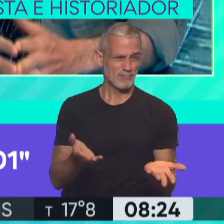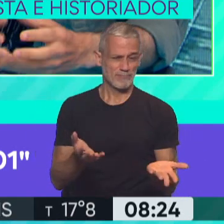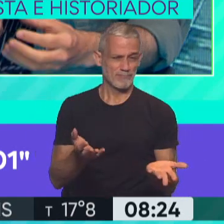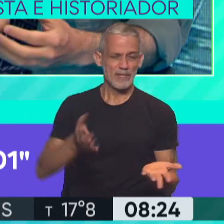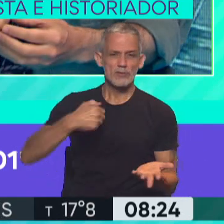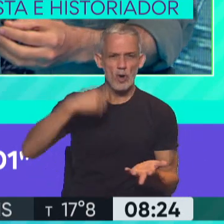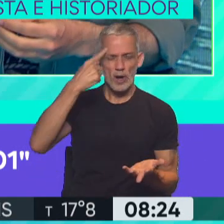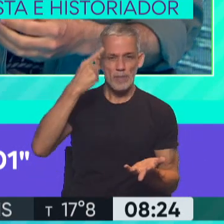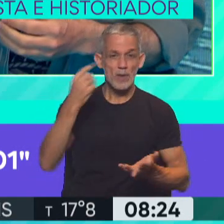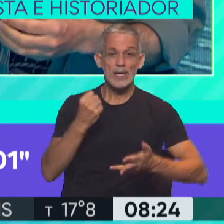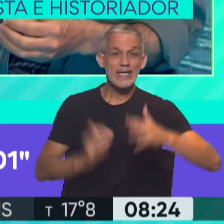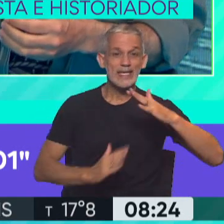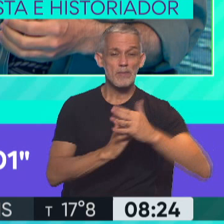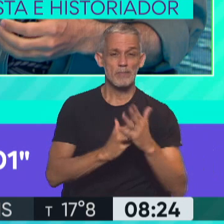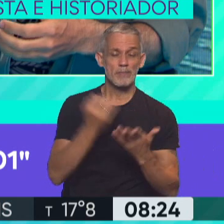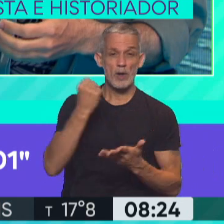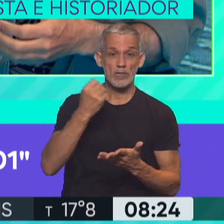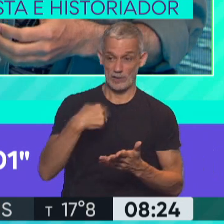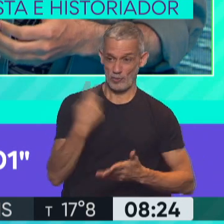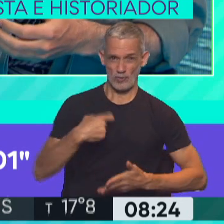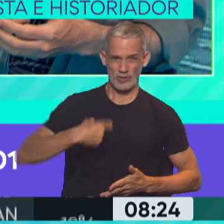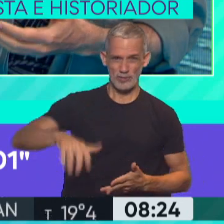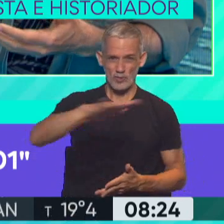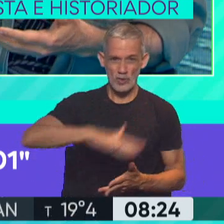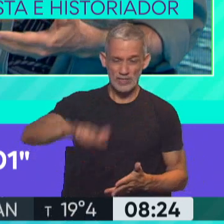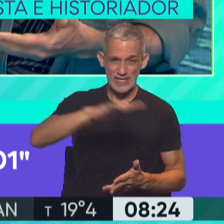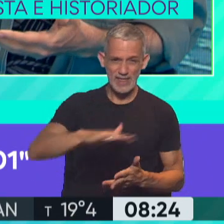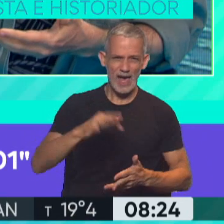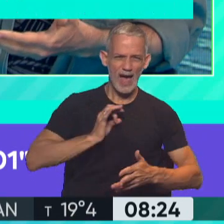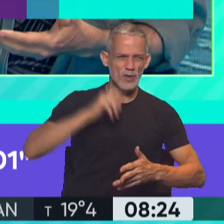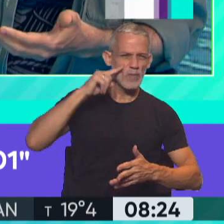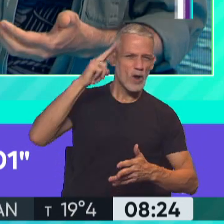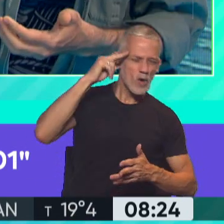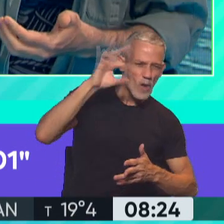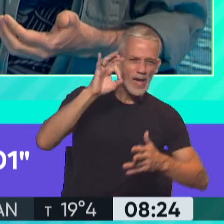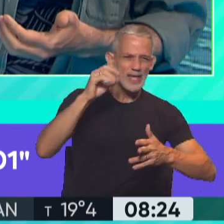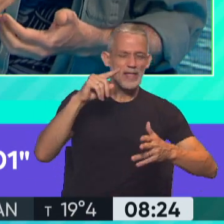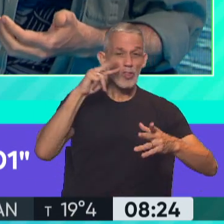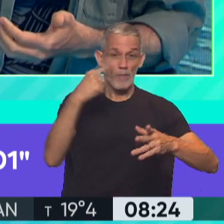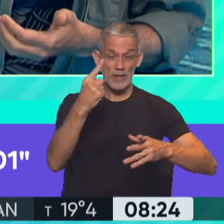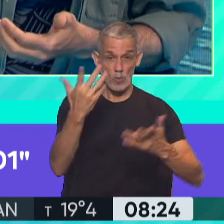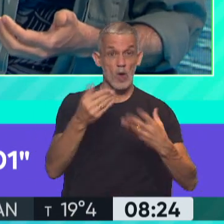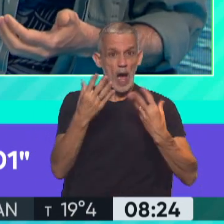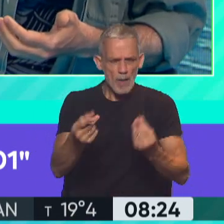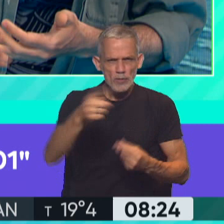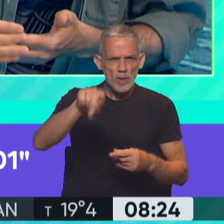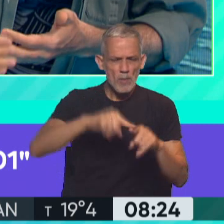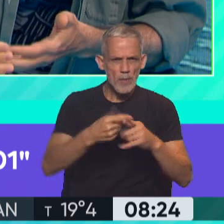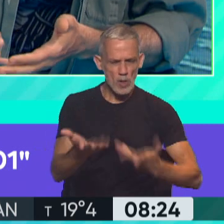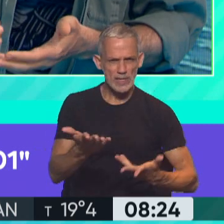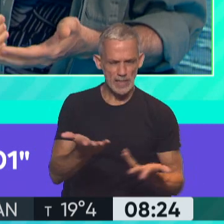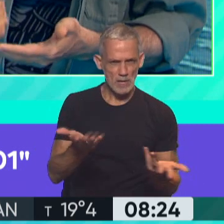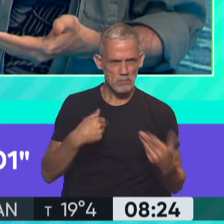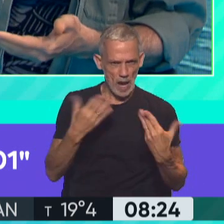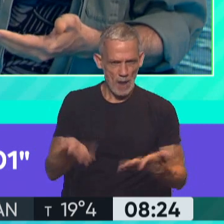lo que me parece central es que como nosotros como sociedad, en los 90 y en el 2001, fuimos los que apoyamos ese tipo de políticas, porque por